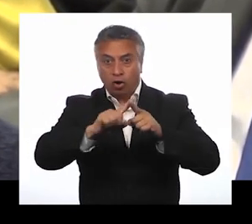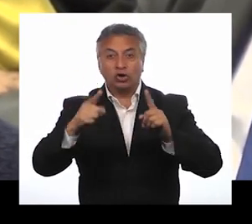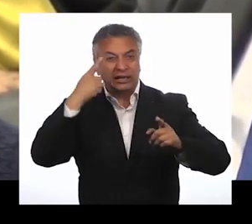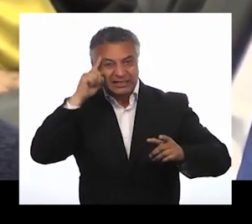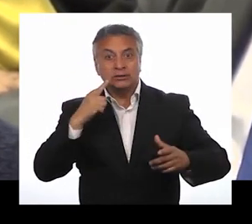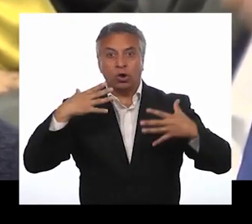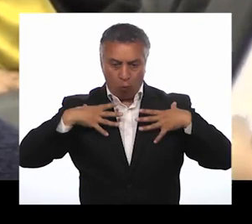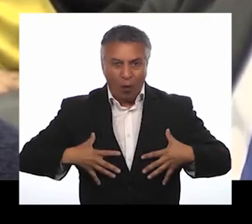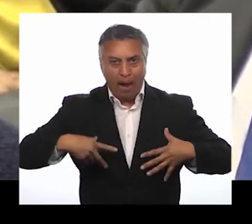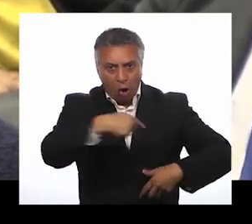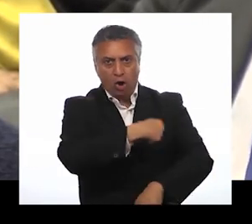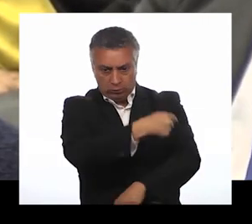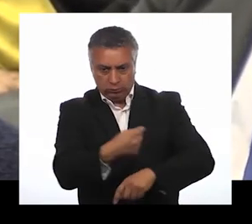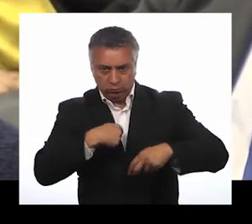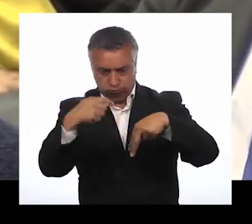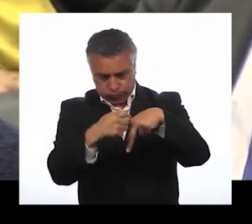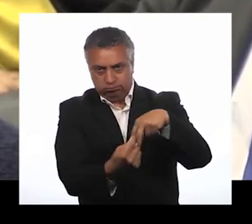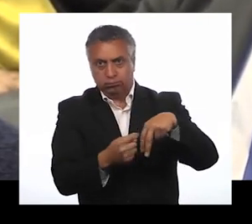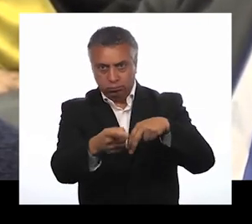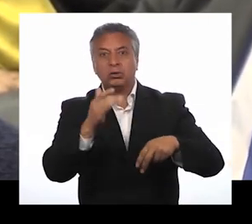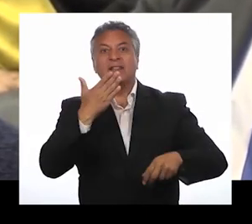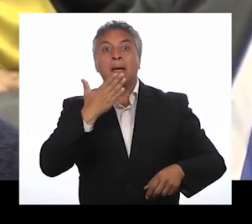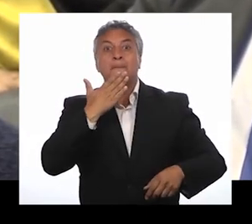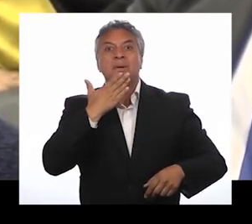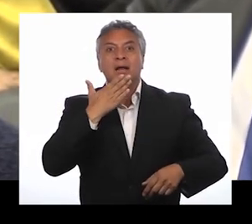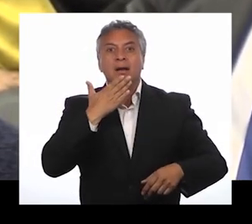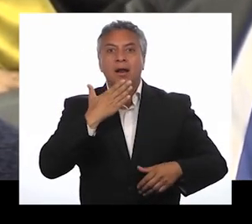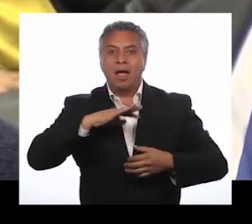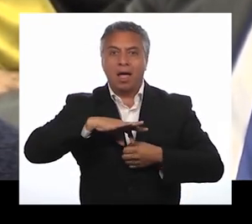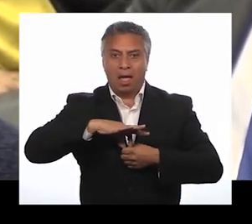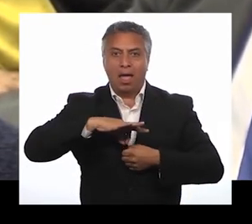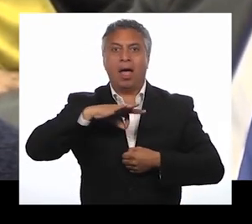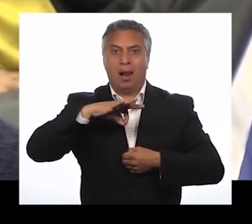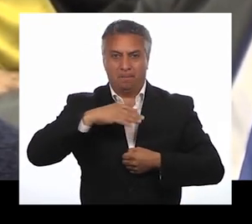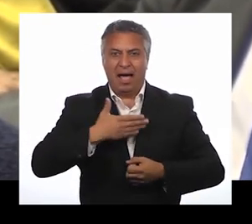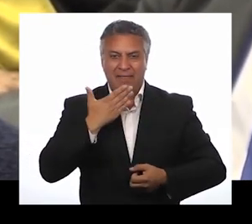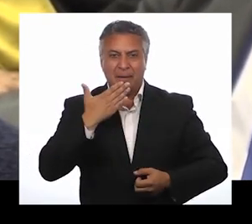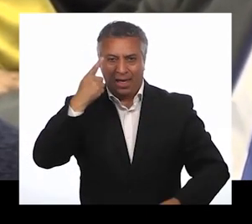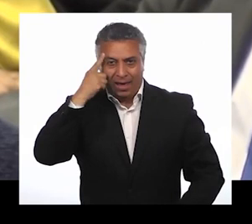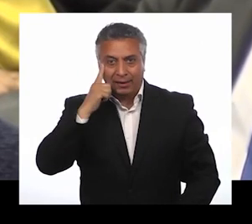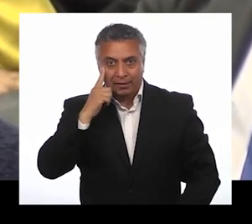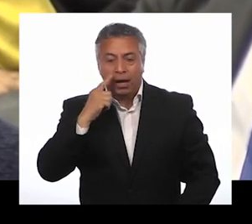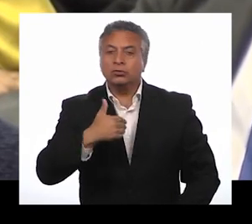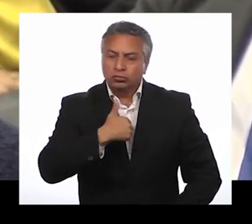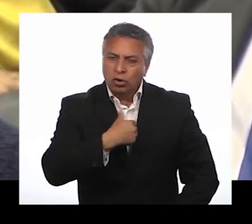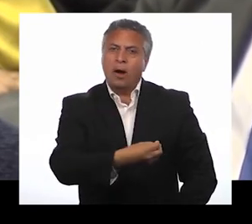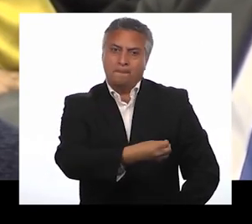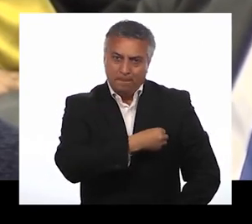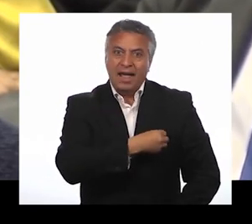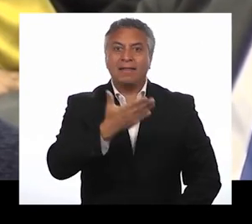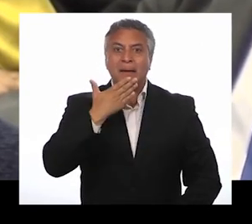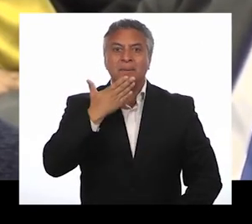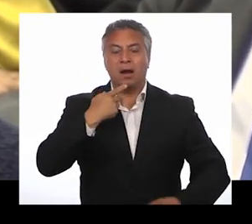no lesionados, pero sí en su cuerpo y sin duda también en su alma. Y lamento también